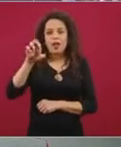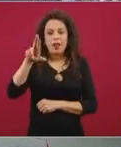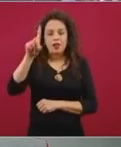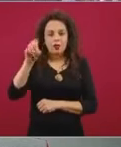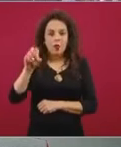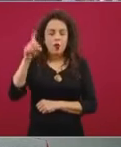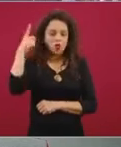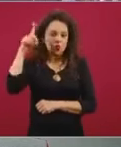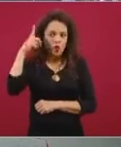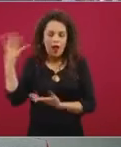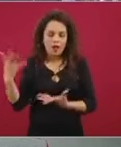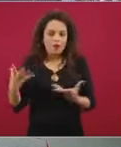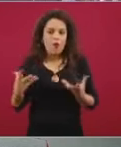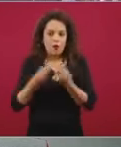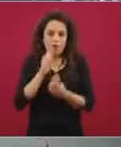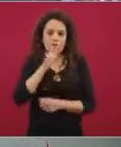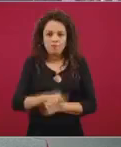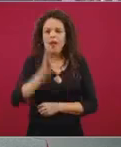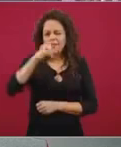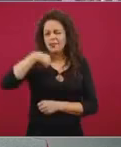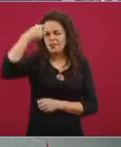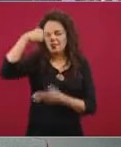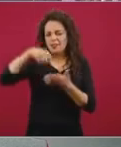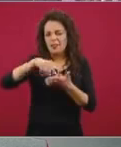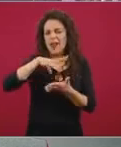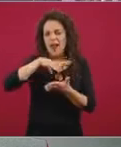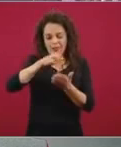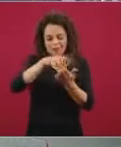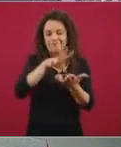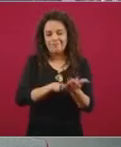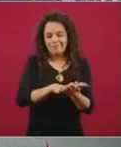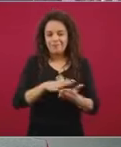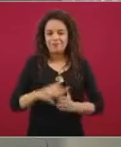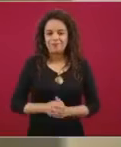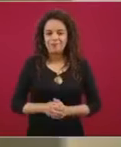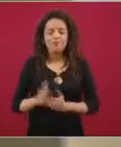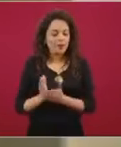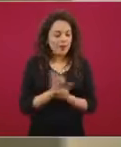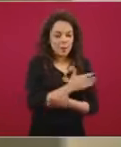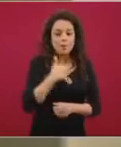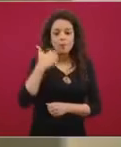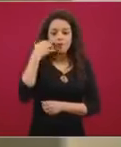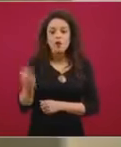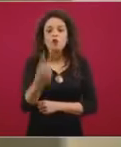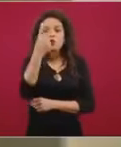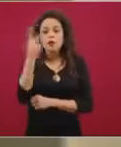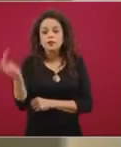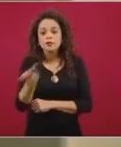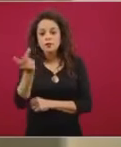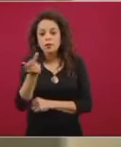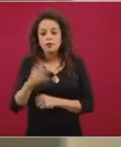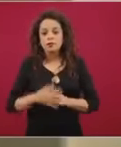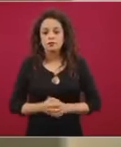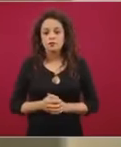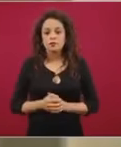apuntados. Sí, bueno, muchas gracias. Y 2 preguntas, doctor Hugo López Gatell.